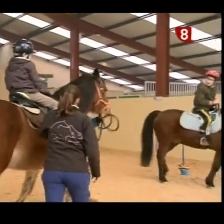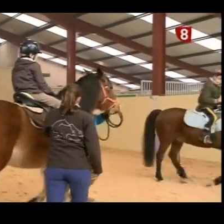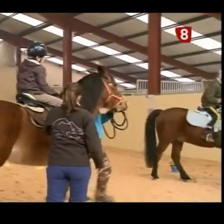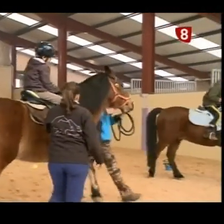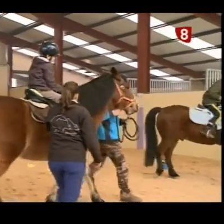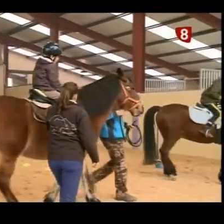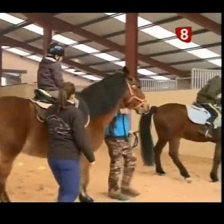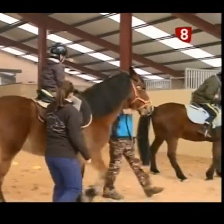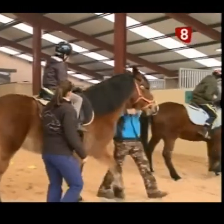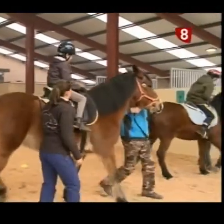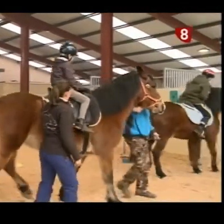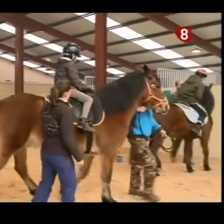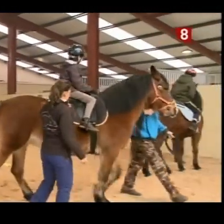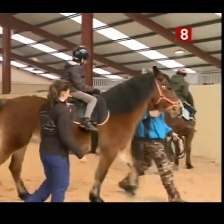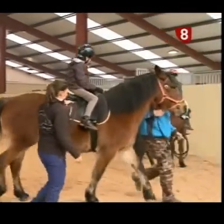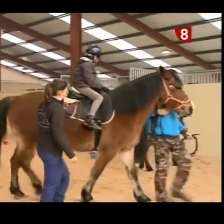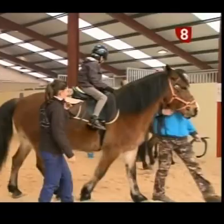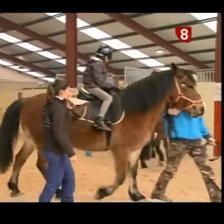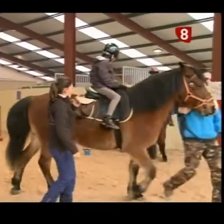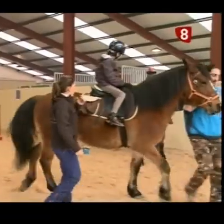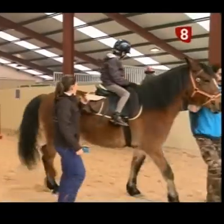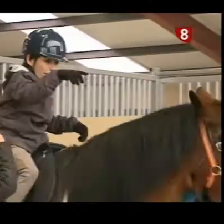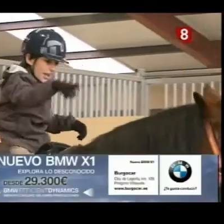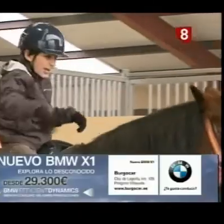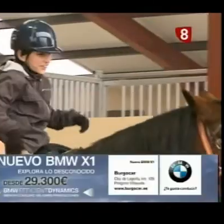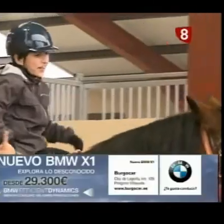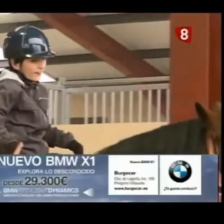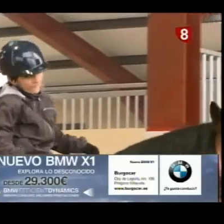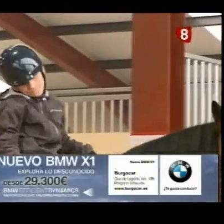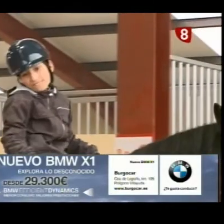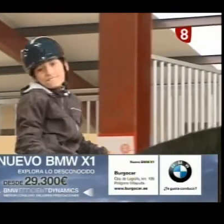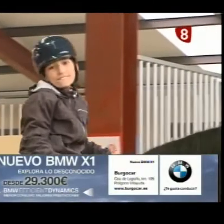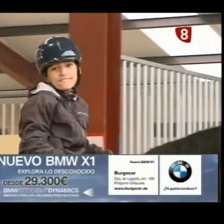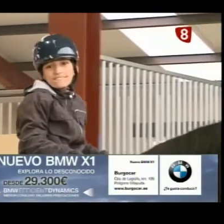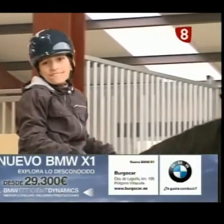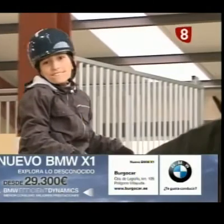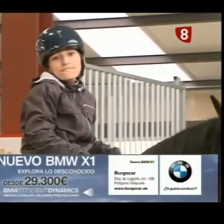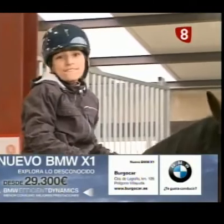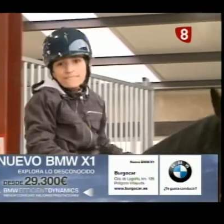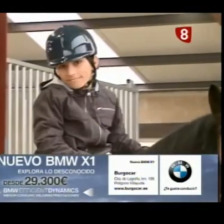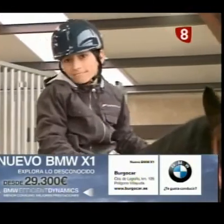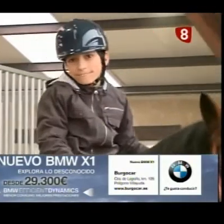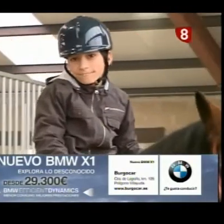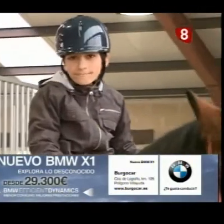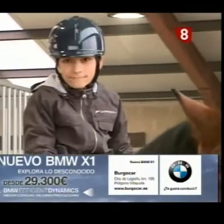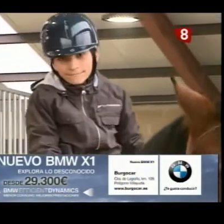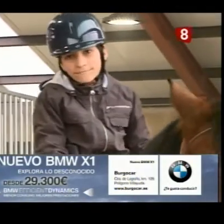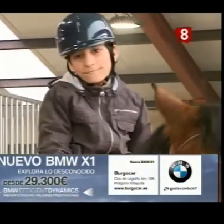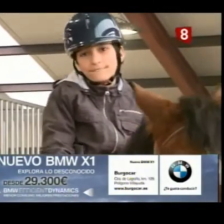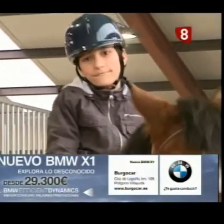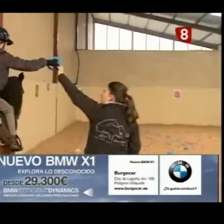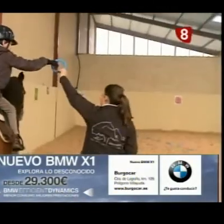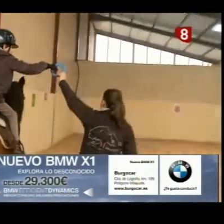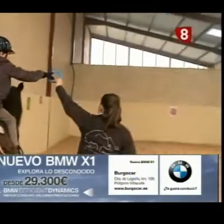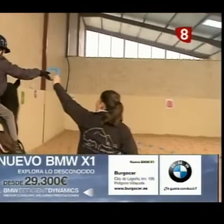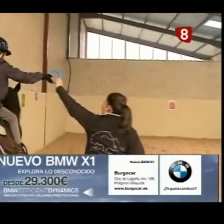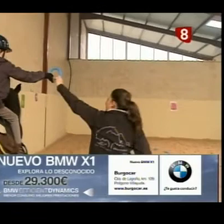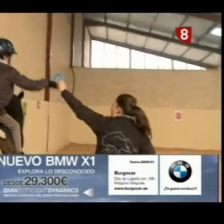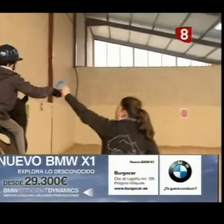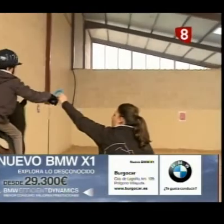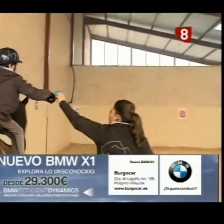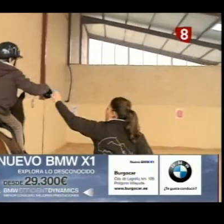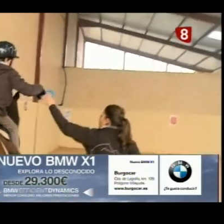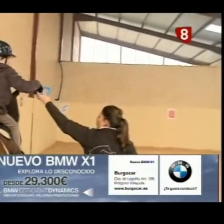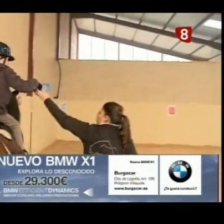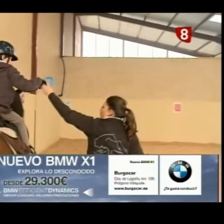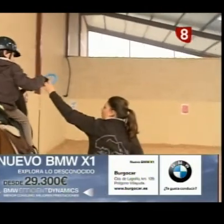Burgos. 600 metros cuadrados que albergan oportunidades para mejorar la calidad de vida de muchas personas. Fundamentalmente, este es